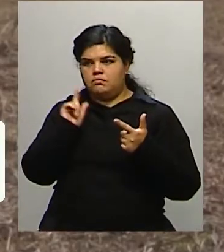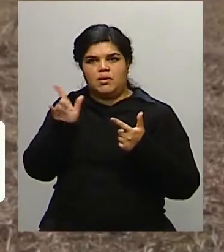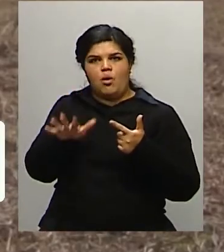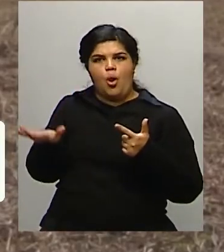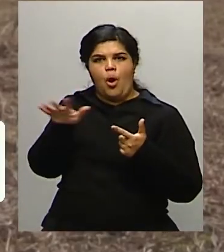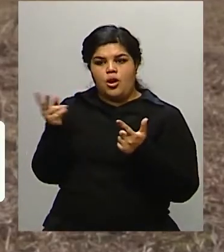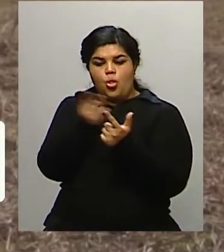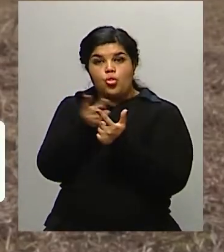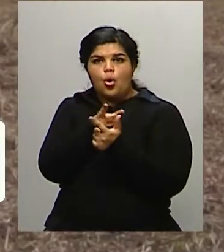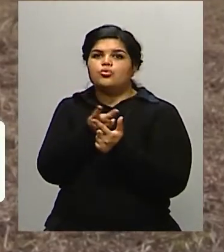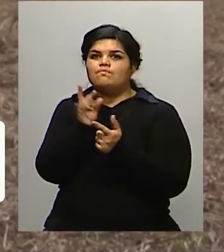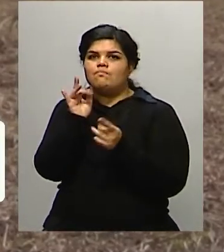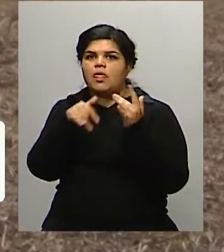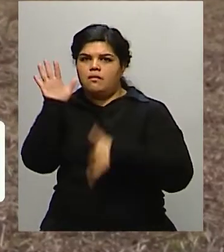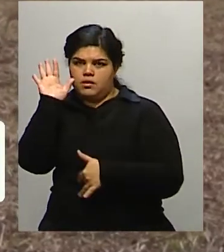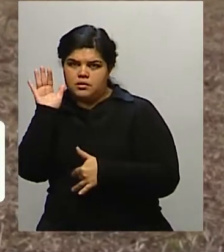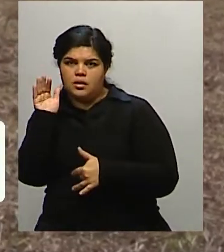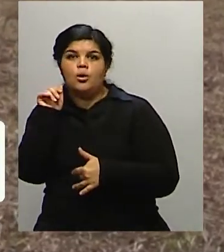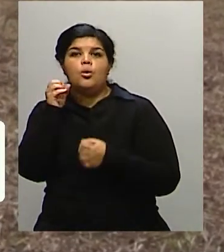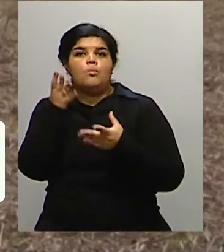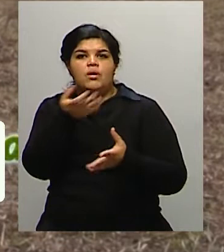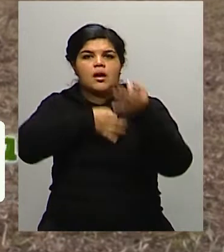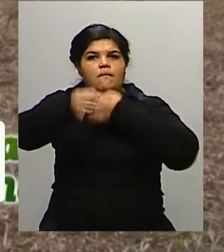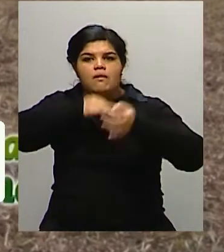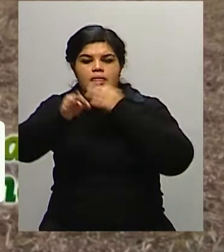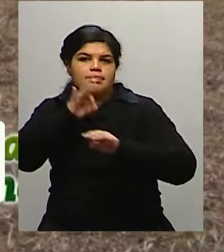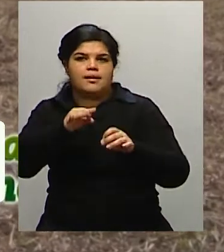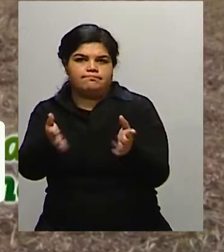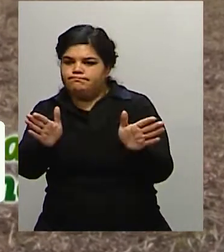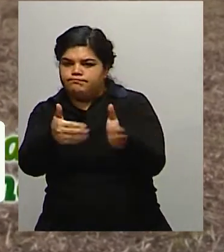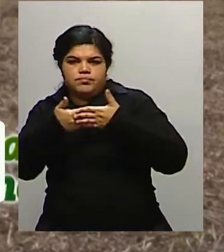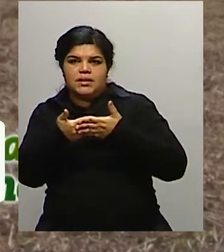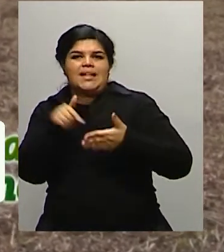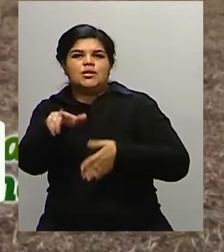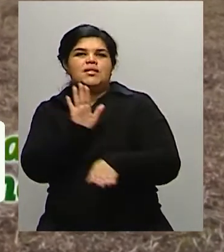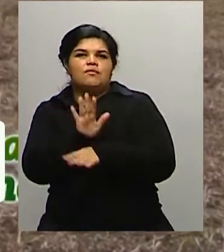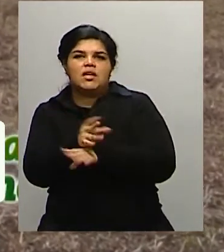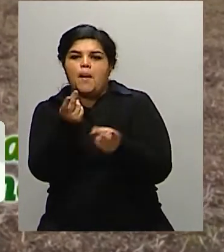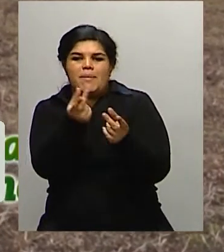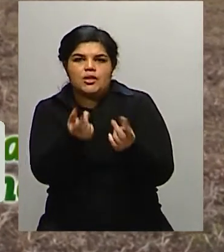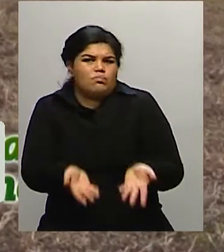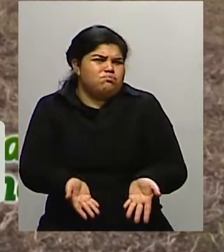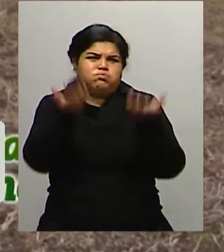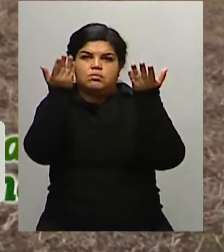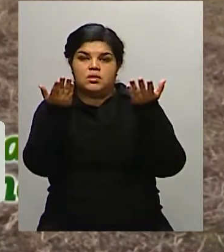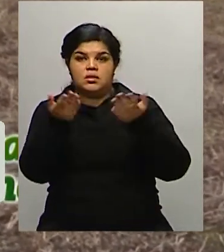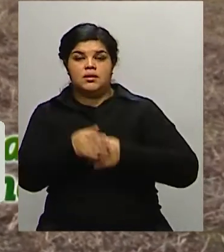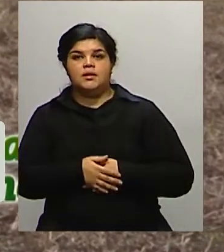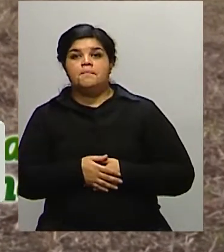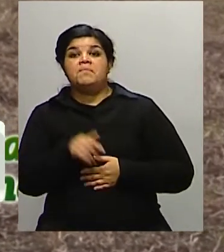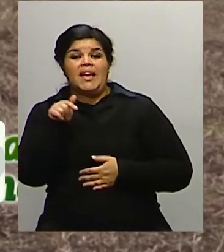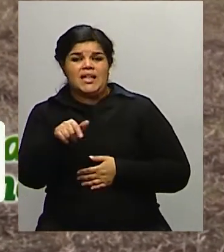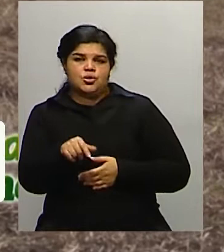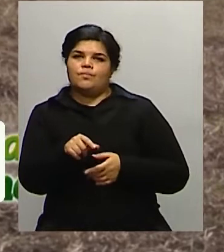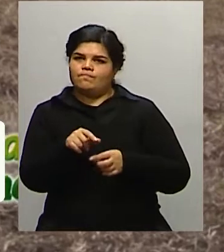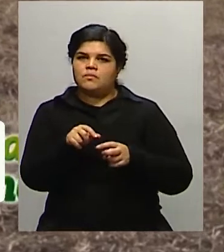yo, que podemos estar muy complicados. Y esto añade una dimensión geopolítica a la cuestión de la crisis, porque